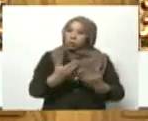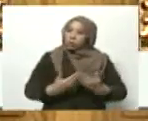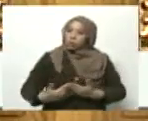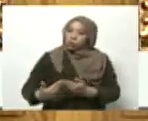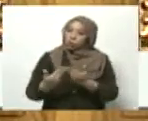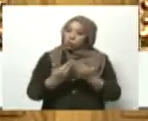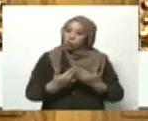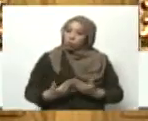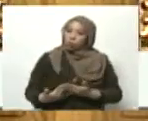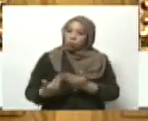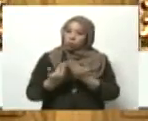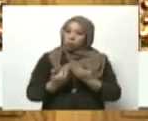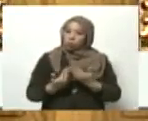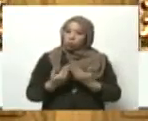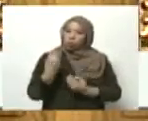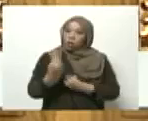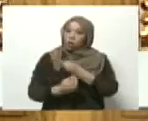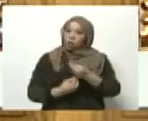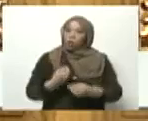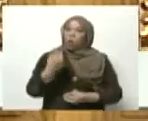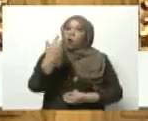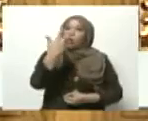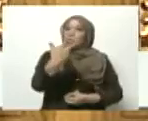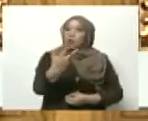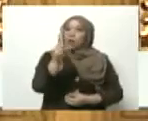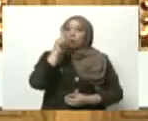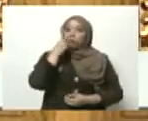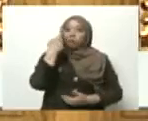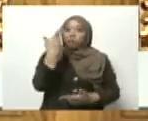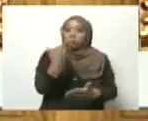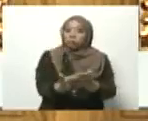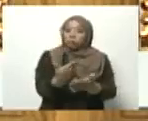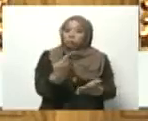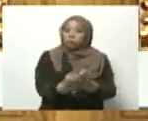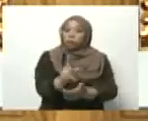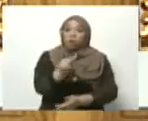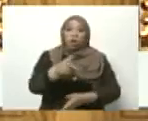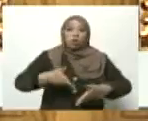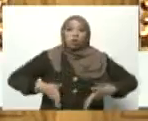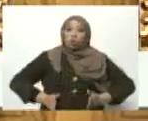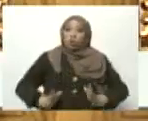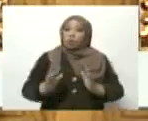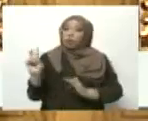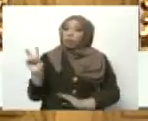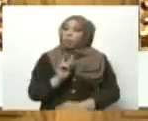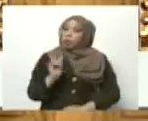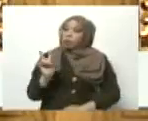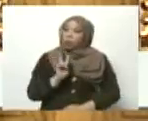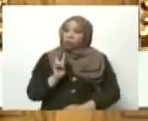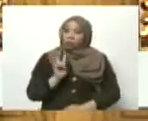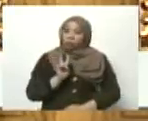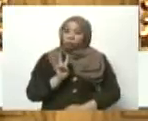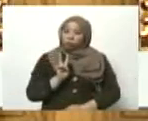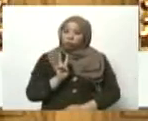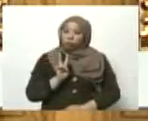riguroso hecho por tres testigos que no son venezolanos, son interesantes, son tres